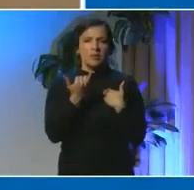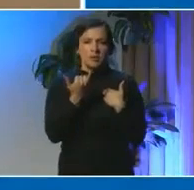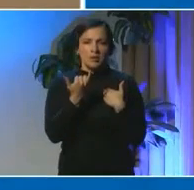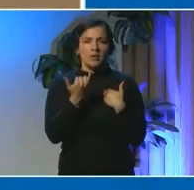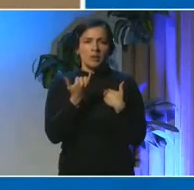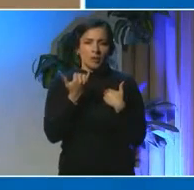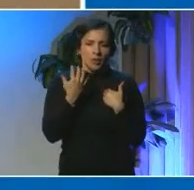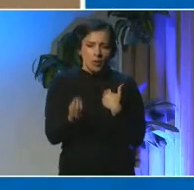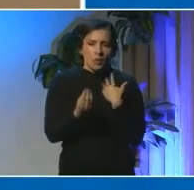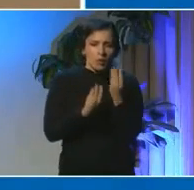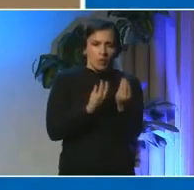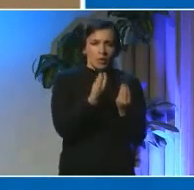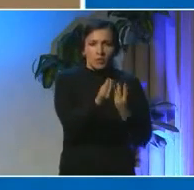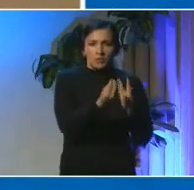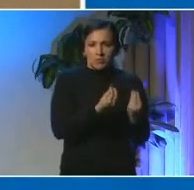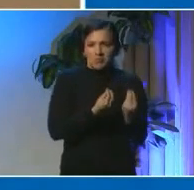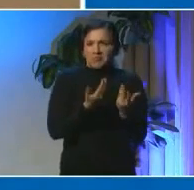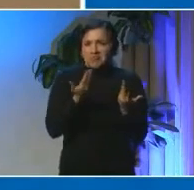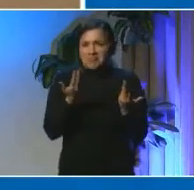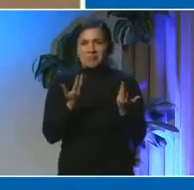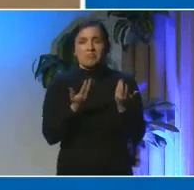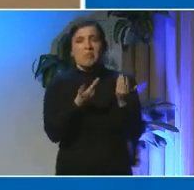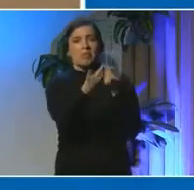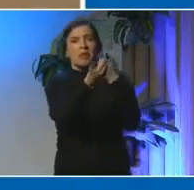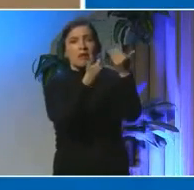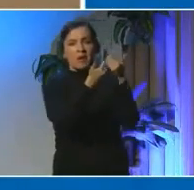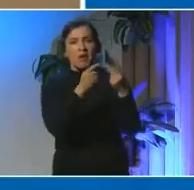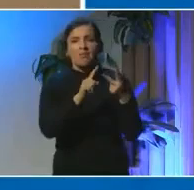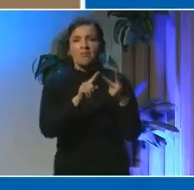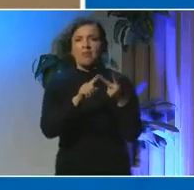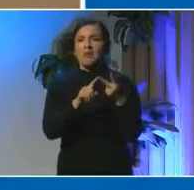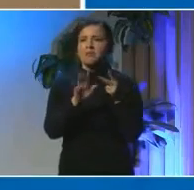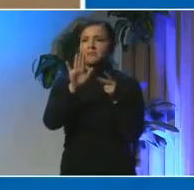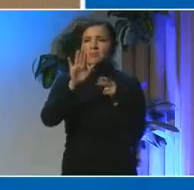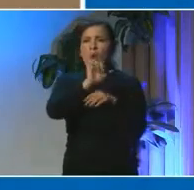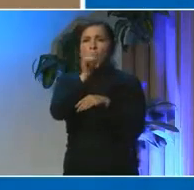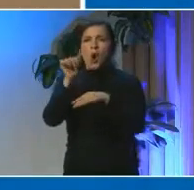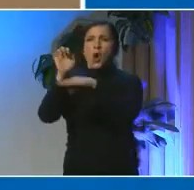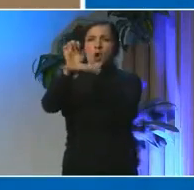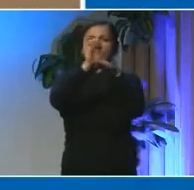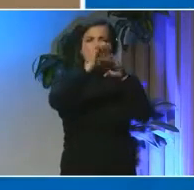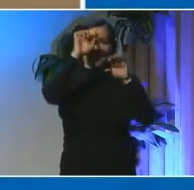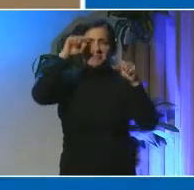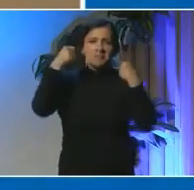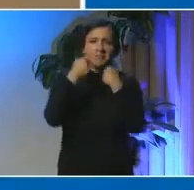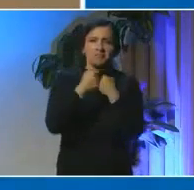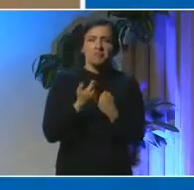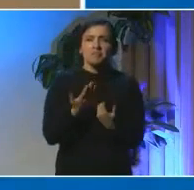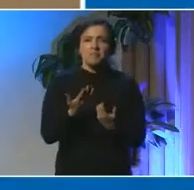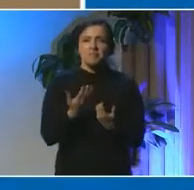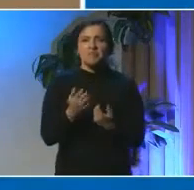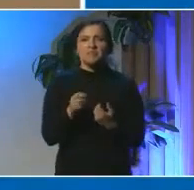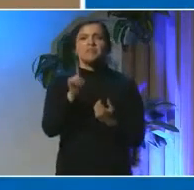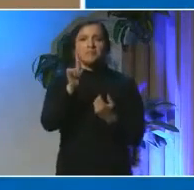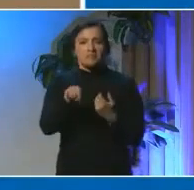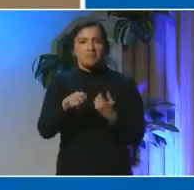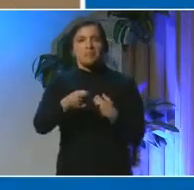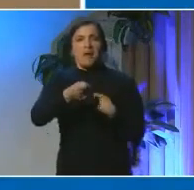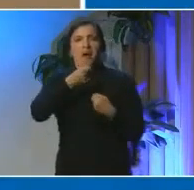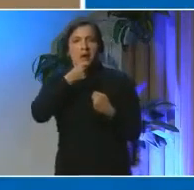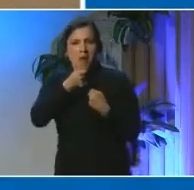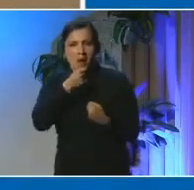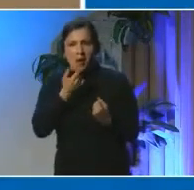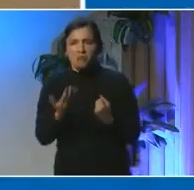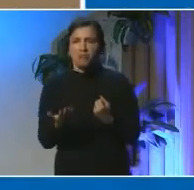grupos interés a los clientes a los accionistas en el largo plazo eh a la prensa a la